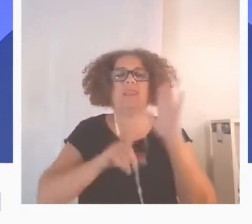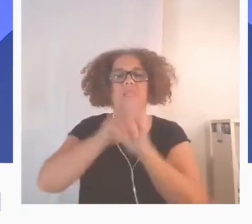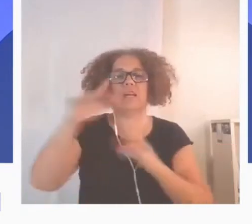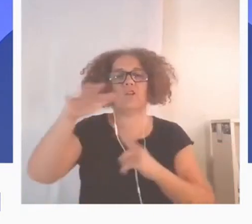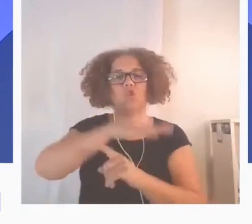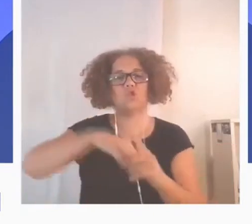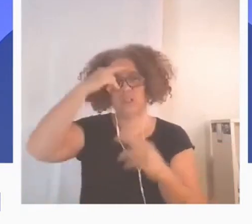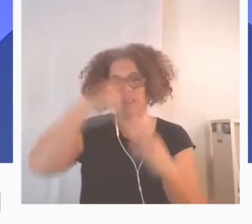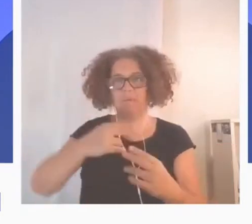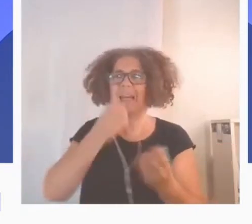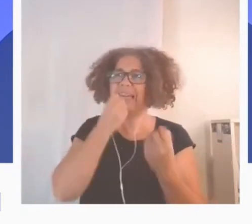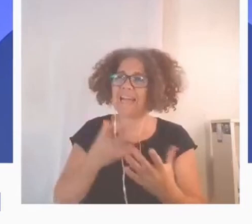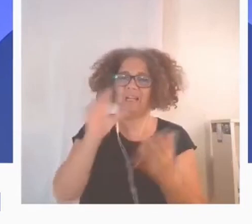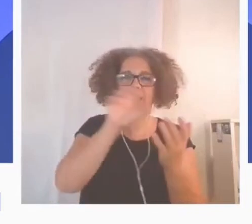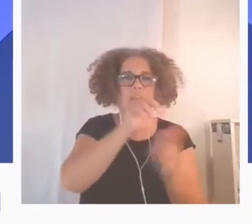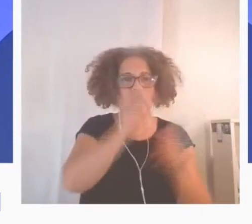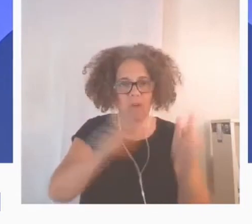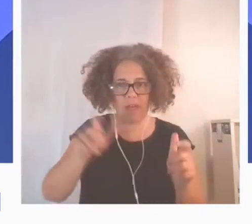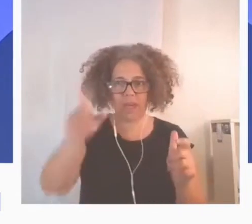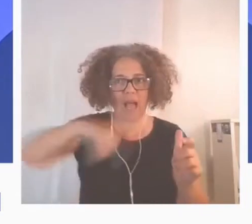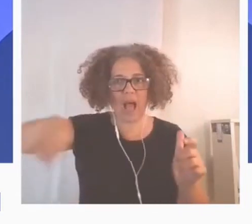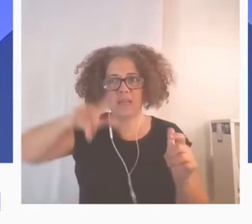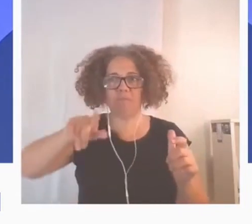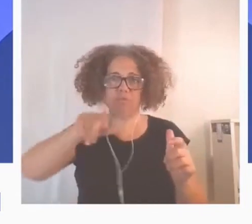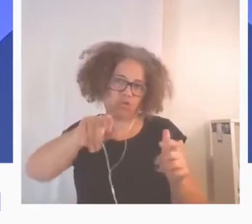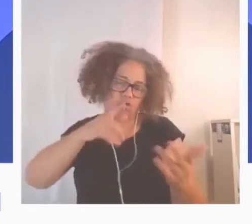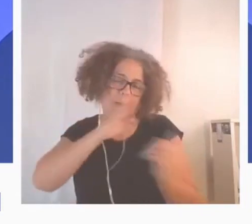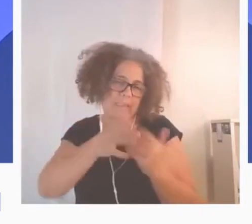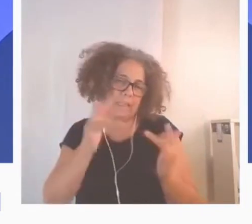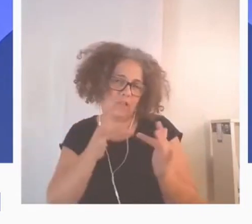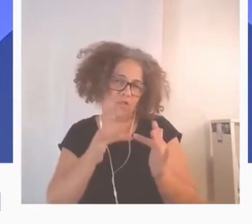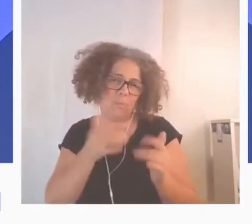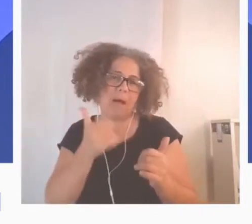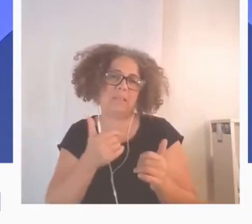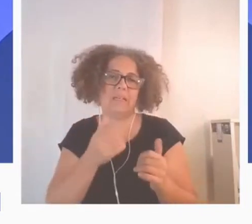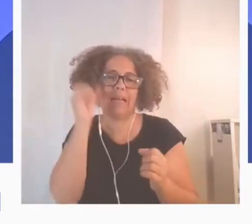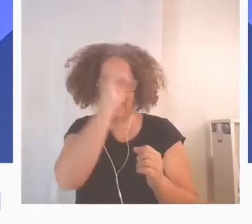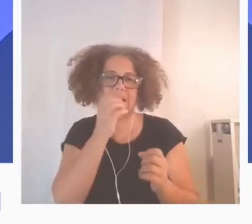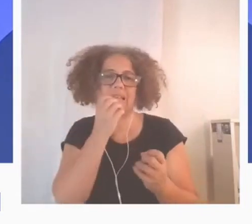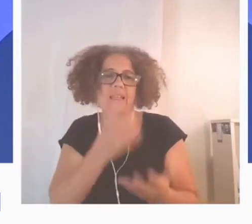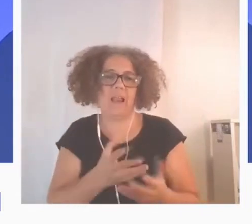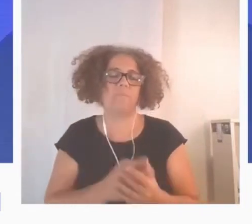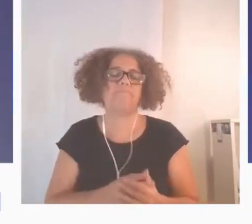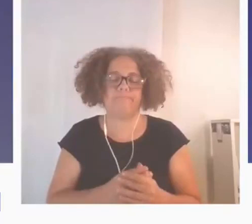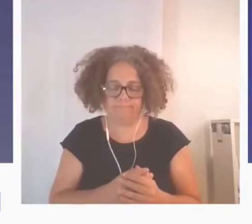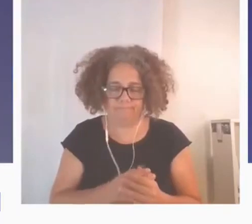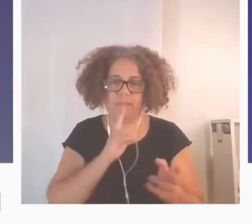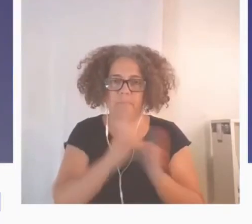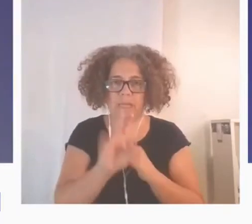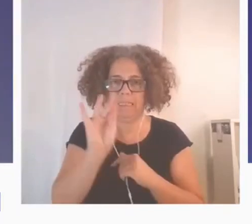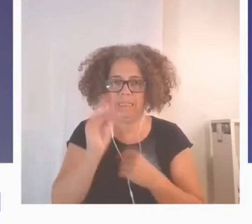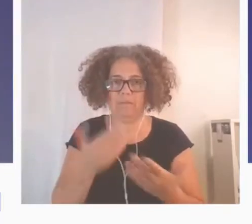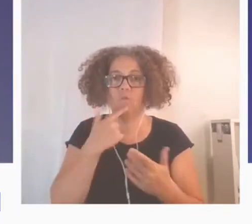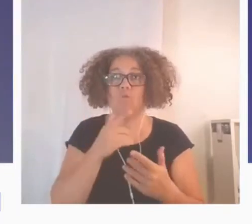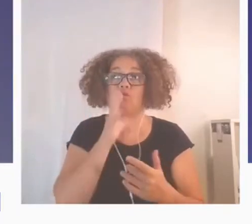conocimiento entre la ciudadanía, vosotros que tenéis este pulso más directo? Sí, y esta era una cuestión de gran relevancia y una de las razones